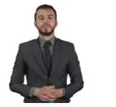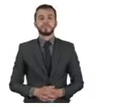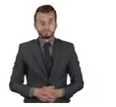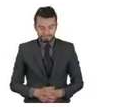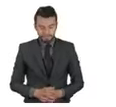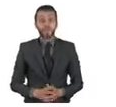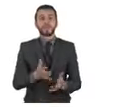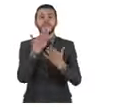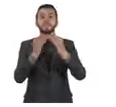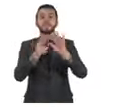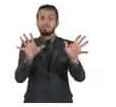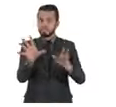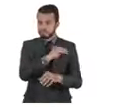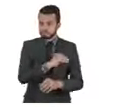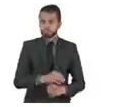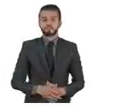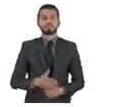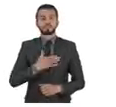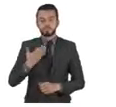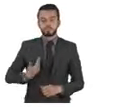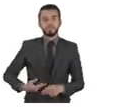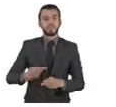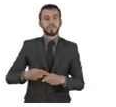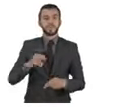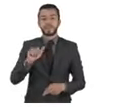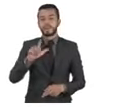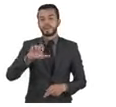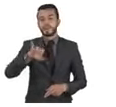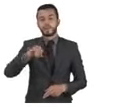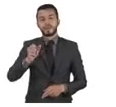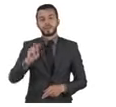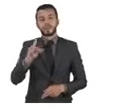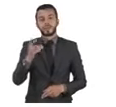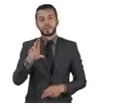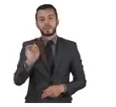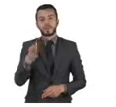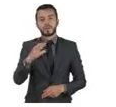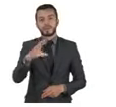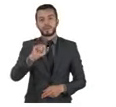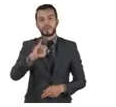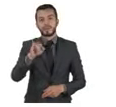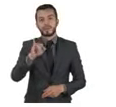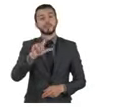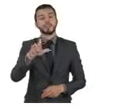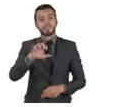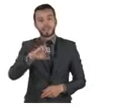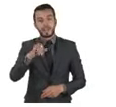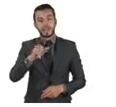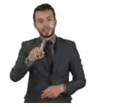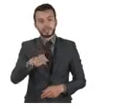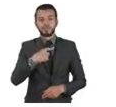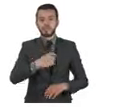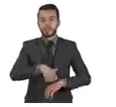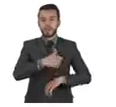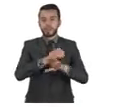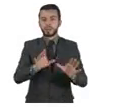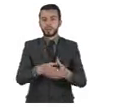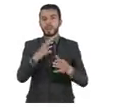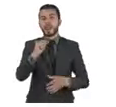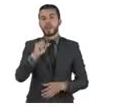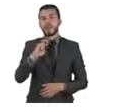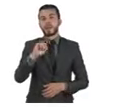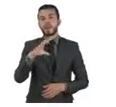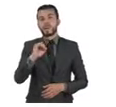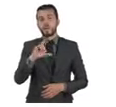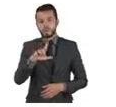Bueno, muy buenos días para todos. Mi nombre es Alejandro Calleja, soy el director de Camacol, Bogotá, Cundinamarca. Y quisiera hacer como de